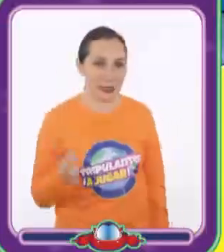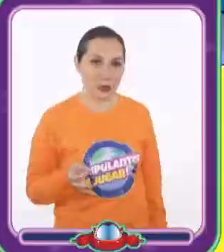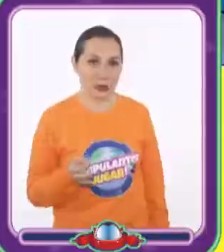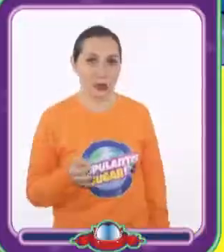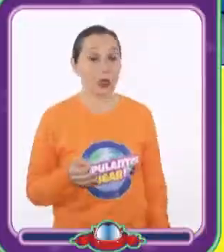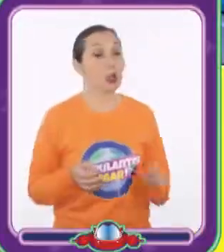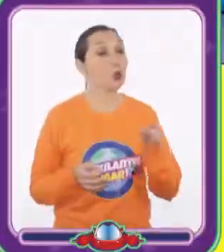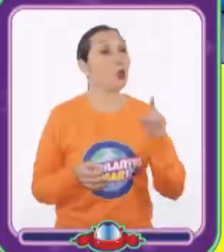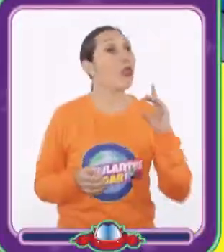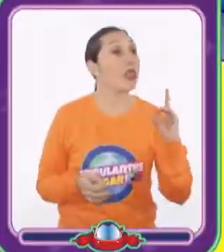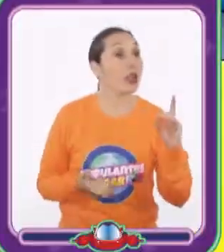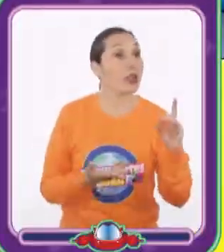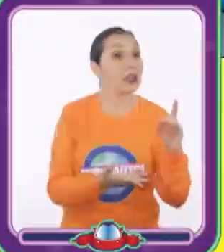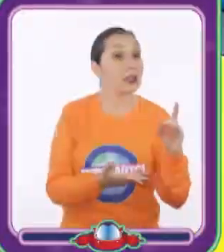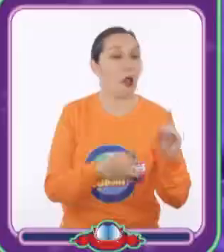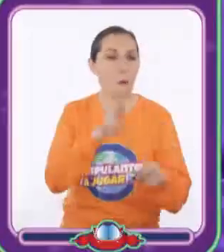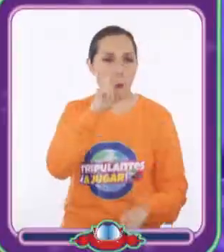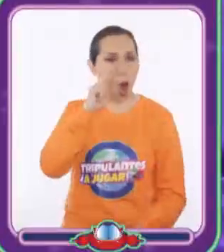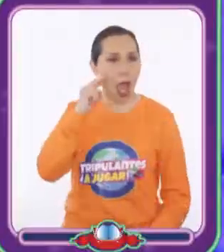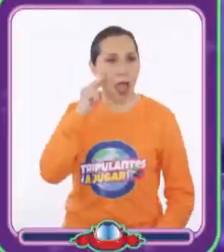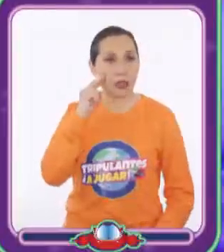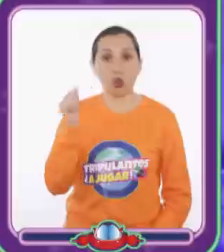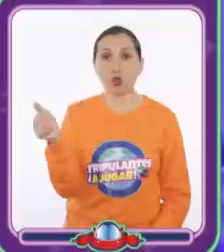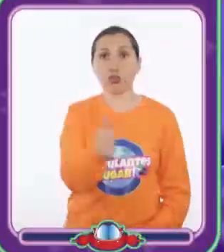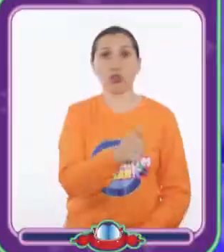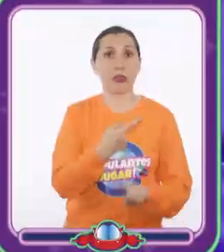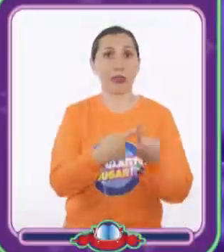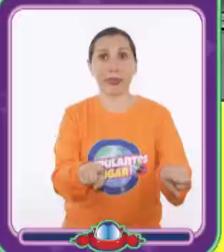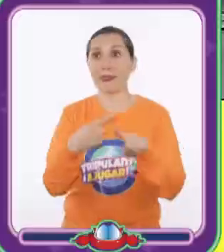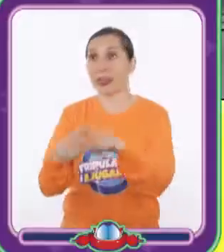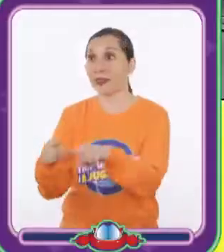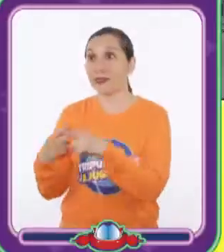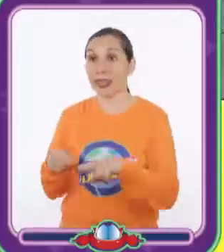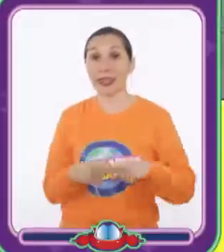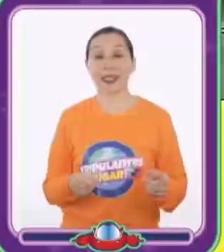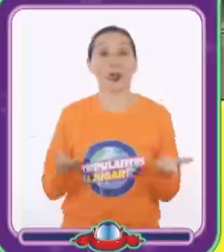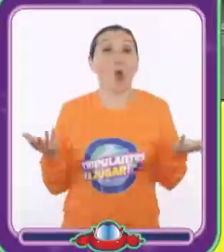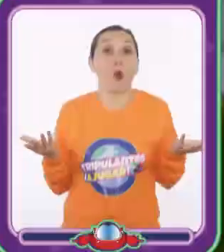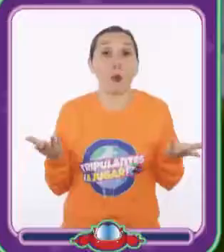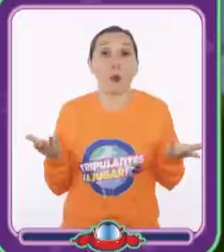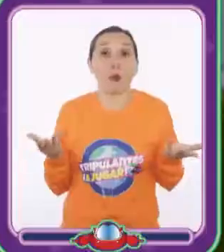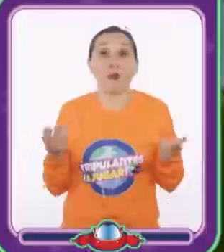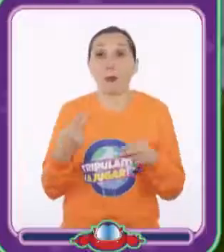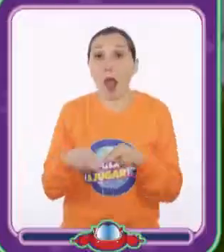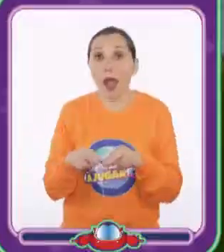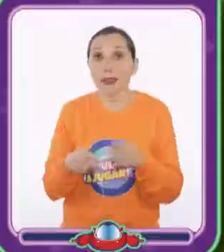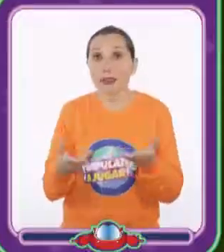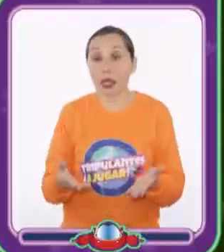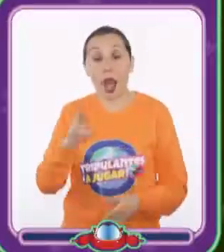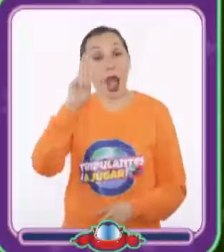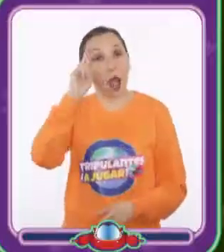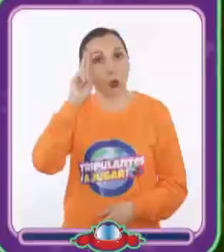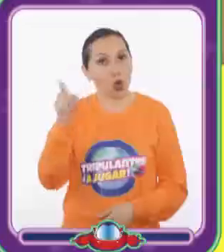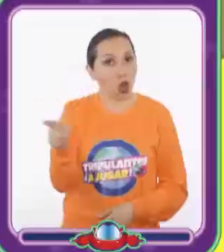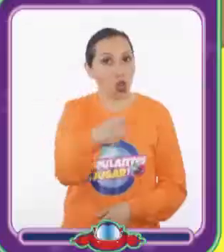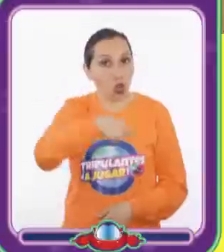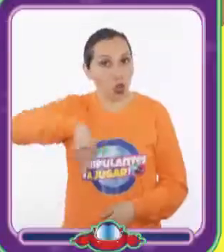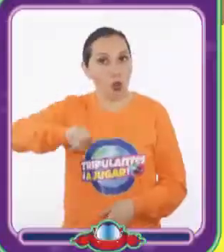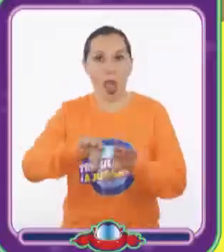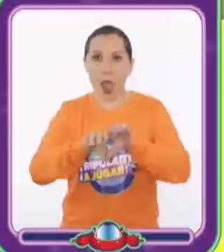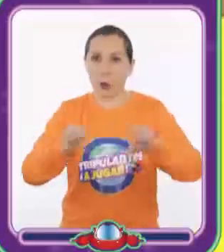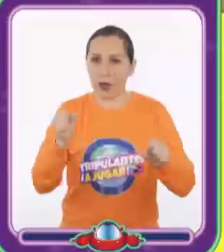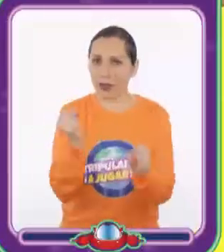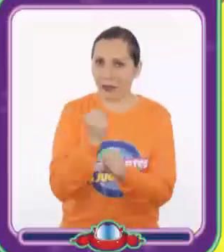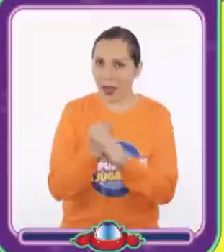El amarillo. El amarillo. ¿Y tú, Dairelis? El morado. Todos quieren uno distinto. ¿Cómo lo podemos hacer? Recuerden que